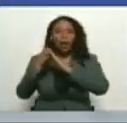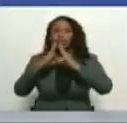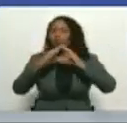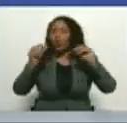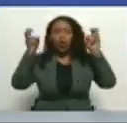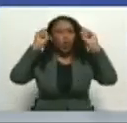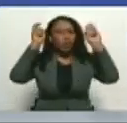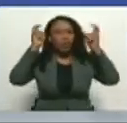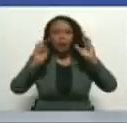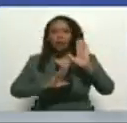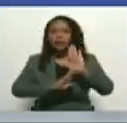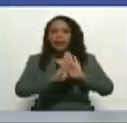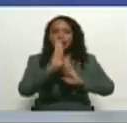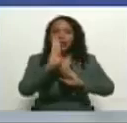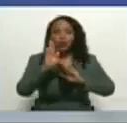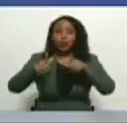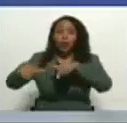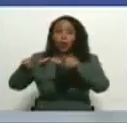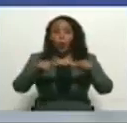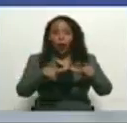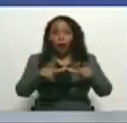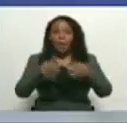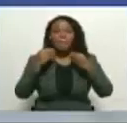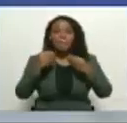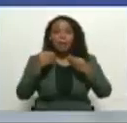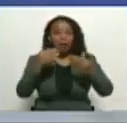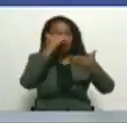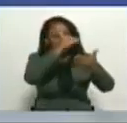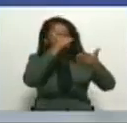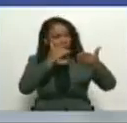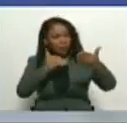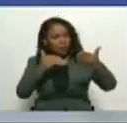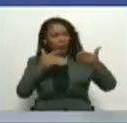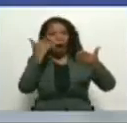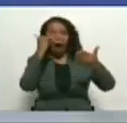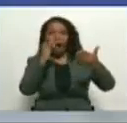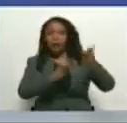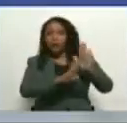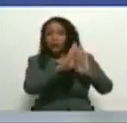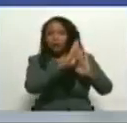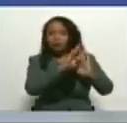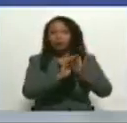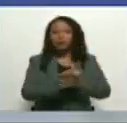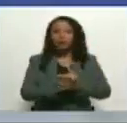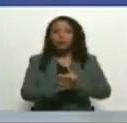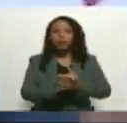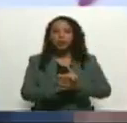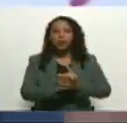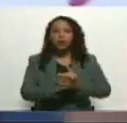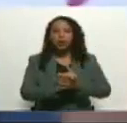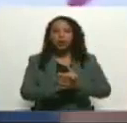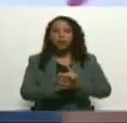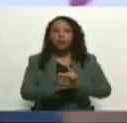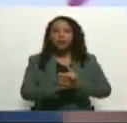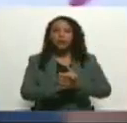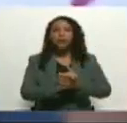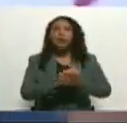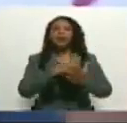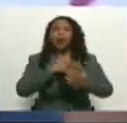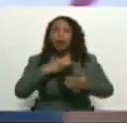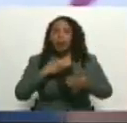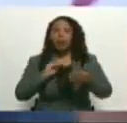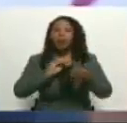desarrollo local sostenible, atendiendo la agenda de los objetivos del desarrollo. Entonces, nosotros hemos implementado y estamos implementando,